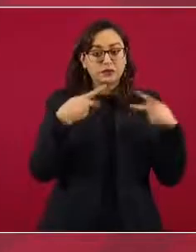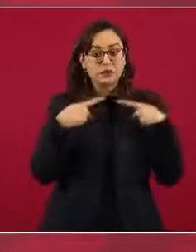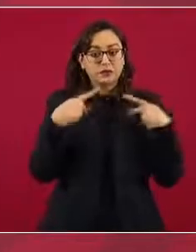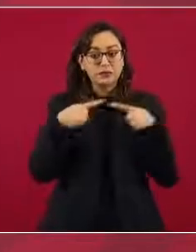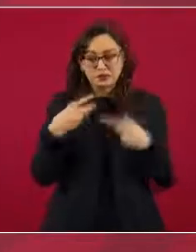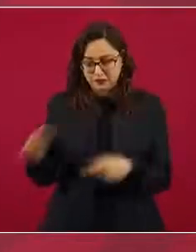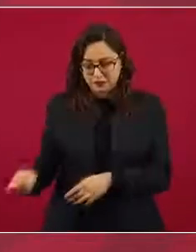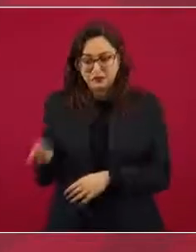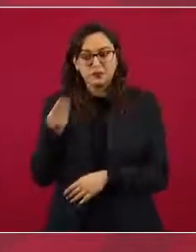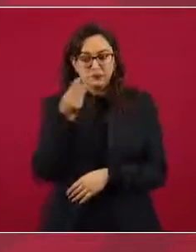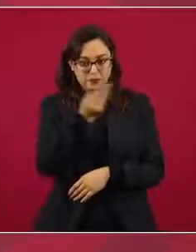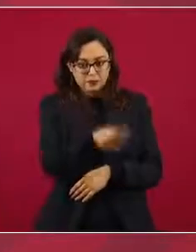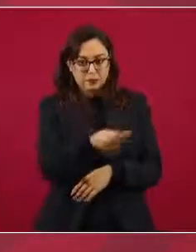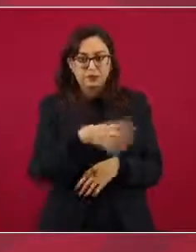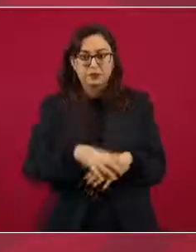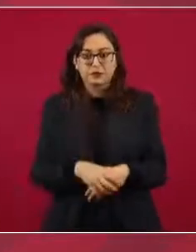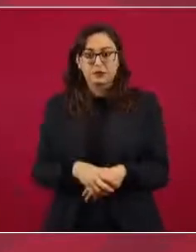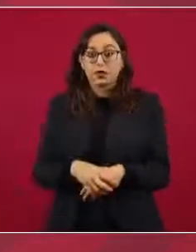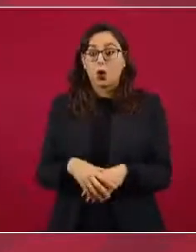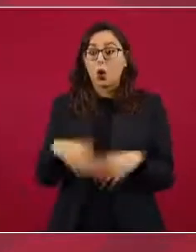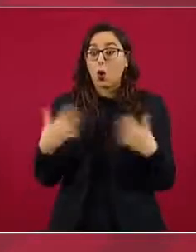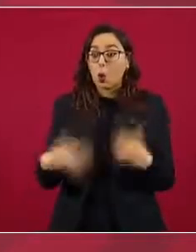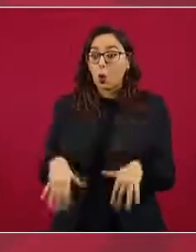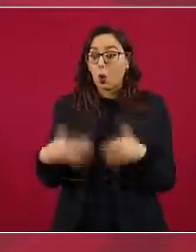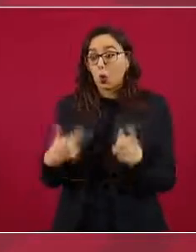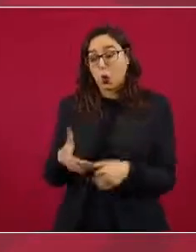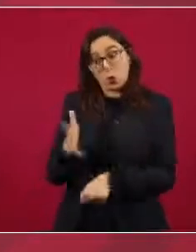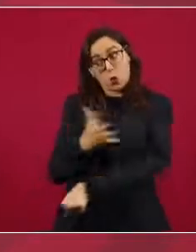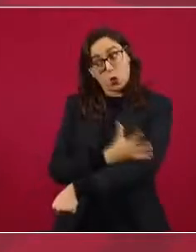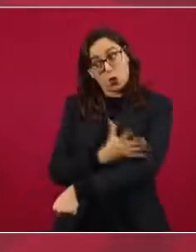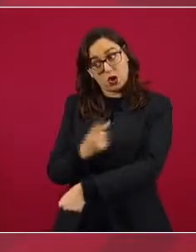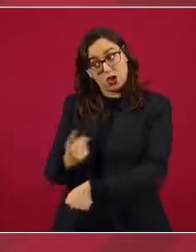en una proporción mayor es que no había